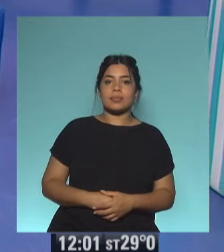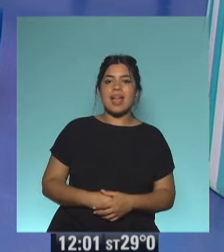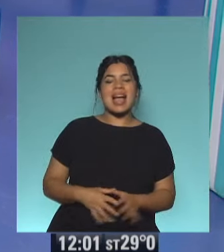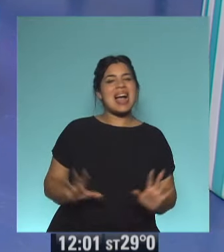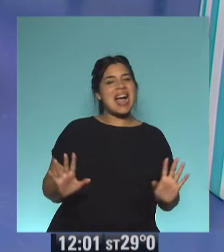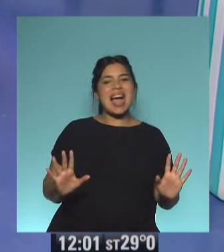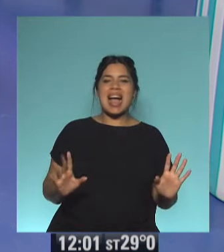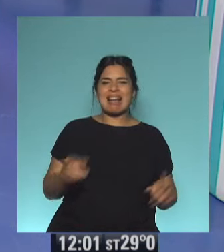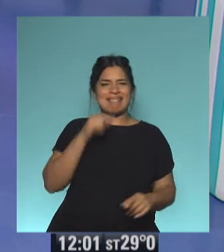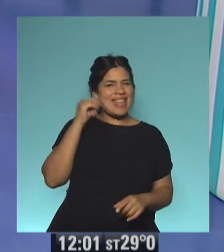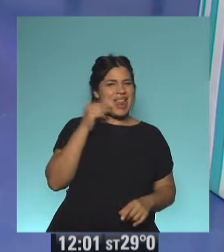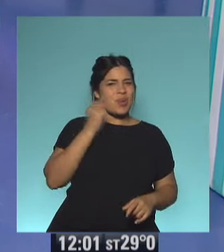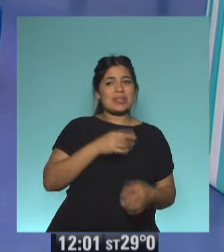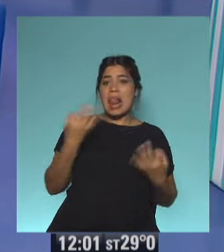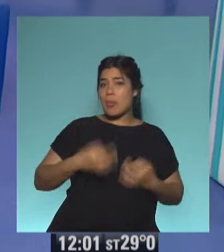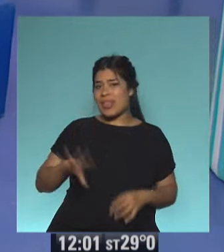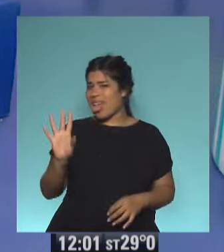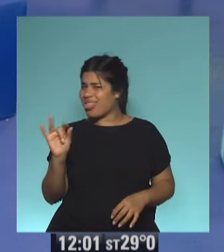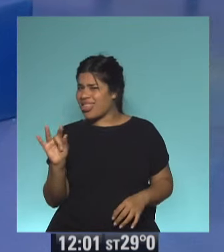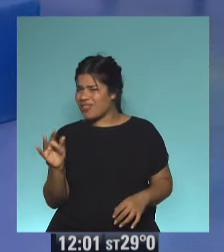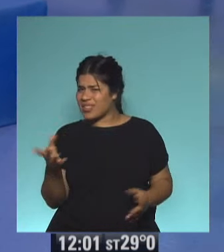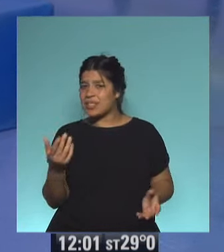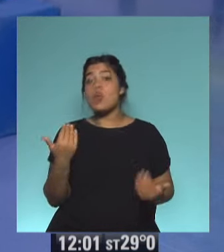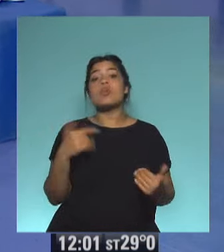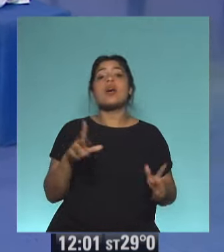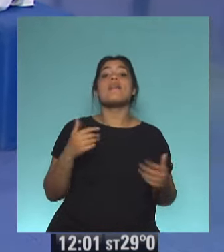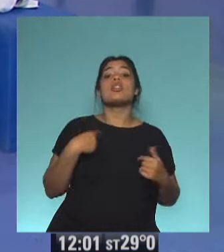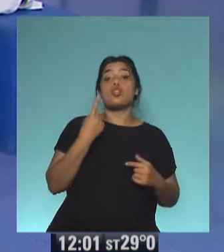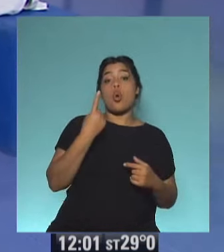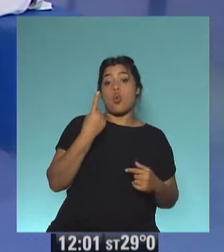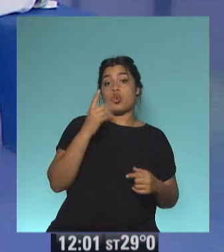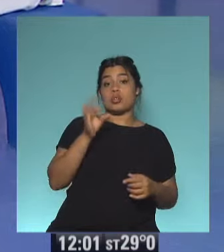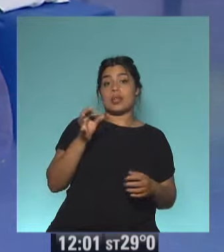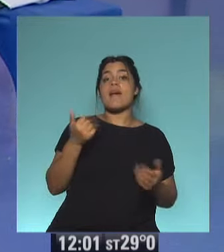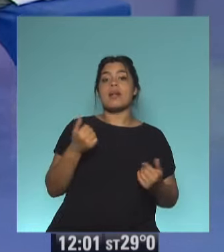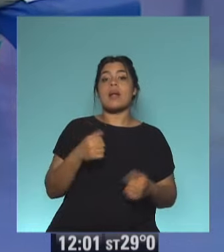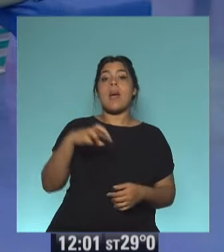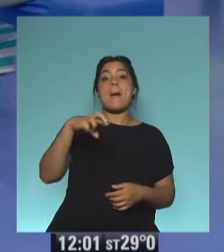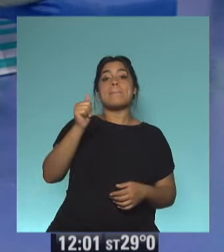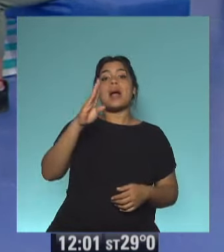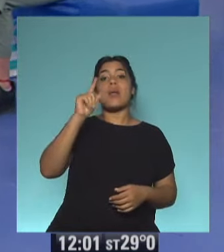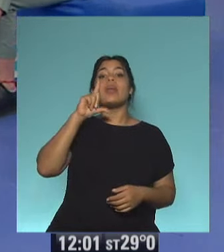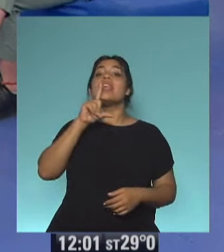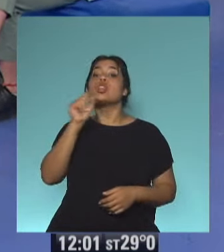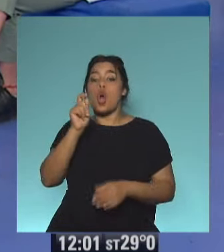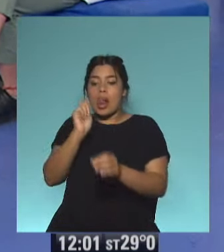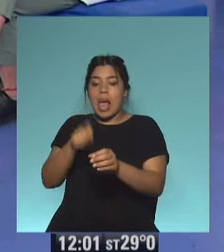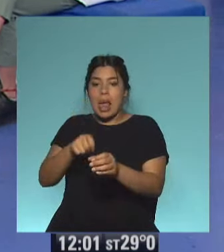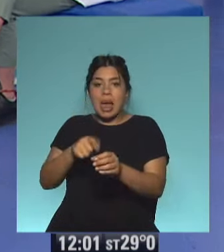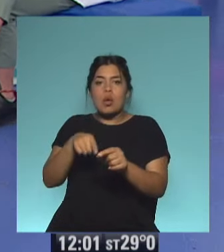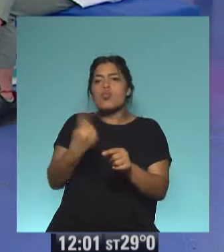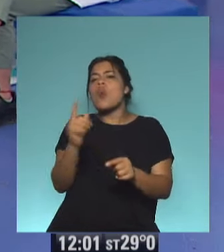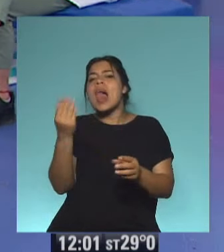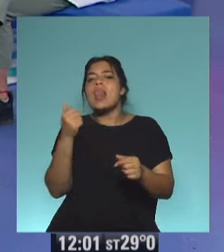Ay, no, qué vergüenza. Es que es difícil. Pero a lo mejor te sabes de alguno. Yo me sé, por ejemplo, el que dice, Pablito clavó un clavito, ¿qué clavo clavó